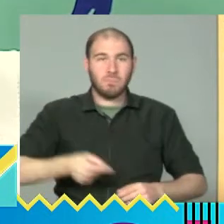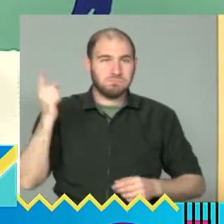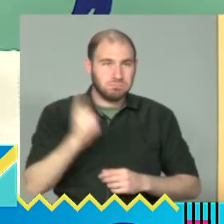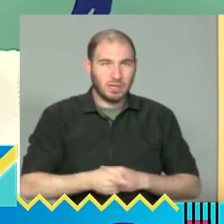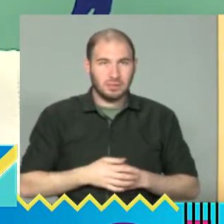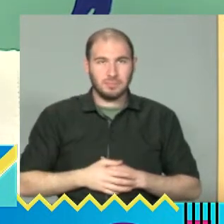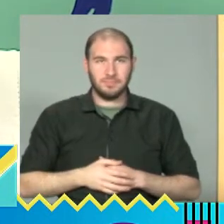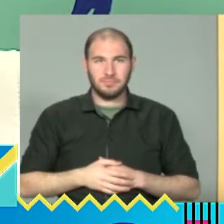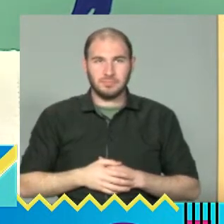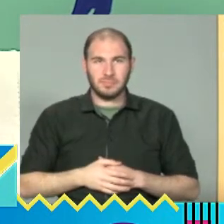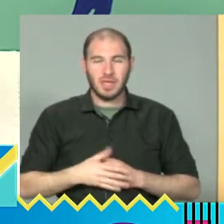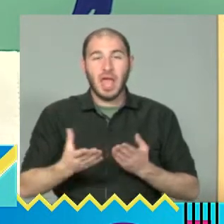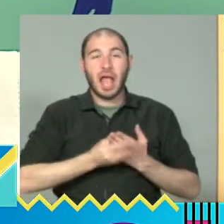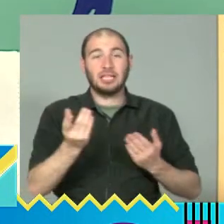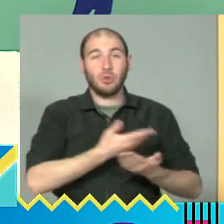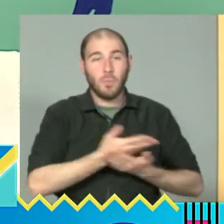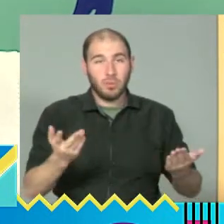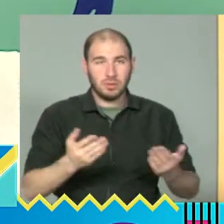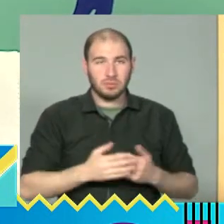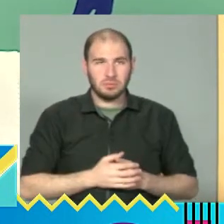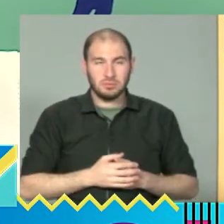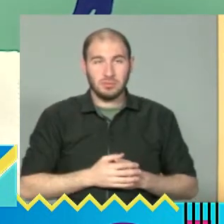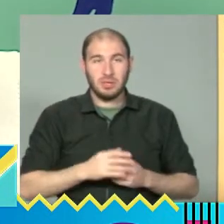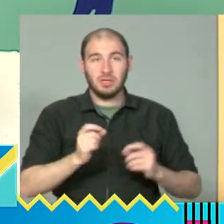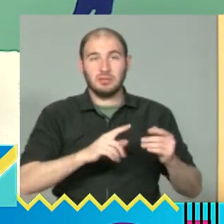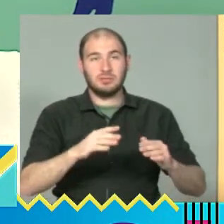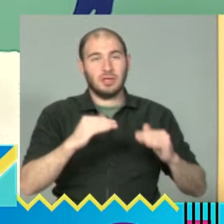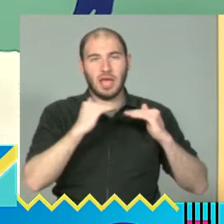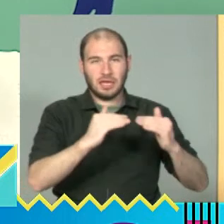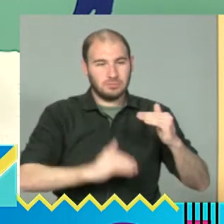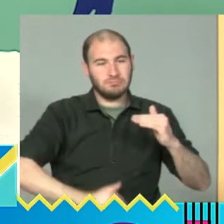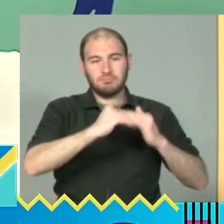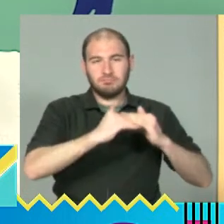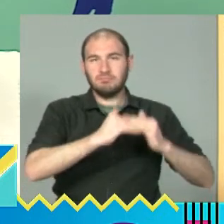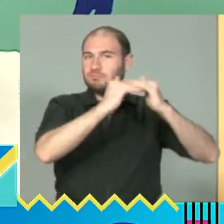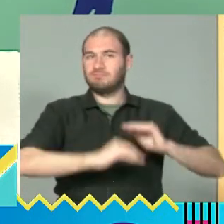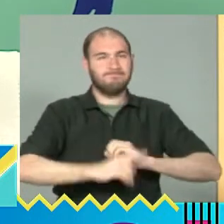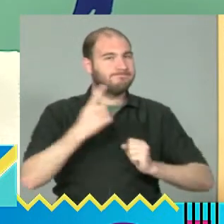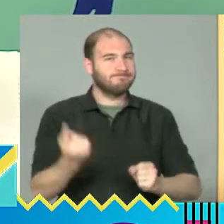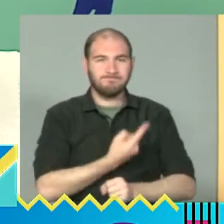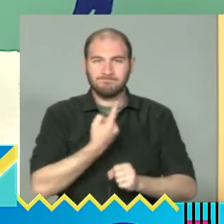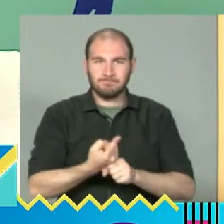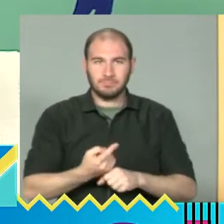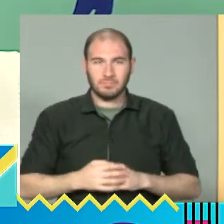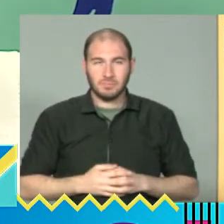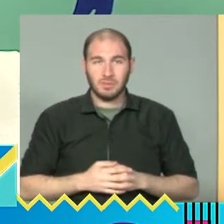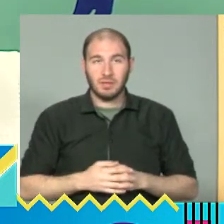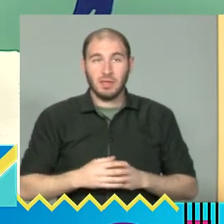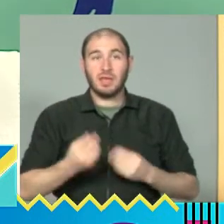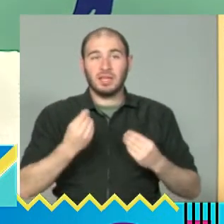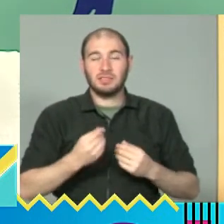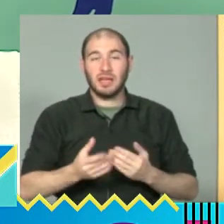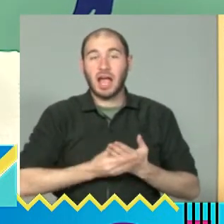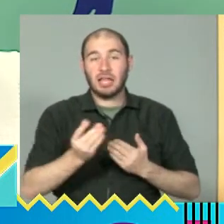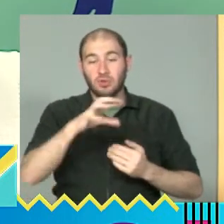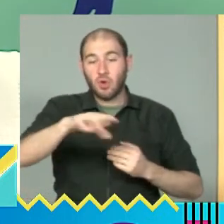dijo, el gasto público, el número nominal es este, no se puede aumentar más que esto. Por lo tanto, lo que va a tener que hacer es bajar los